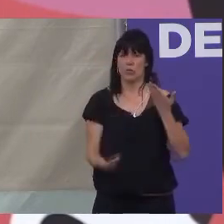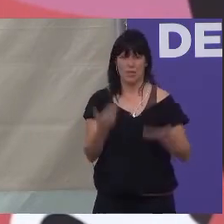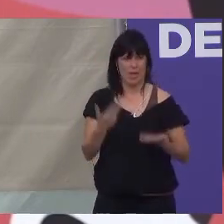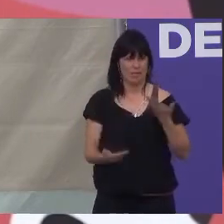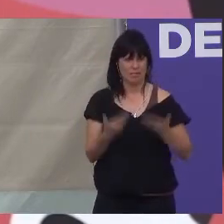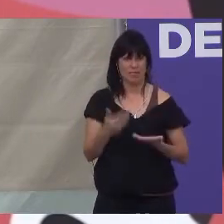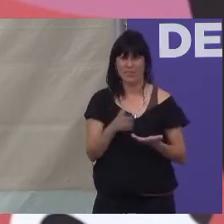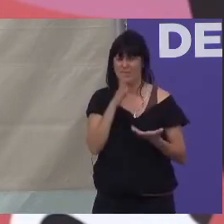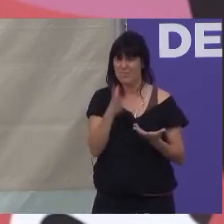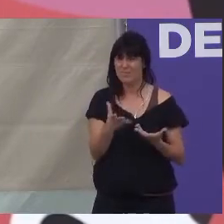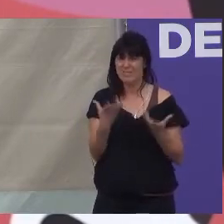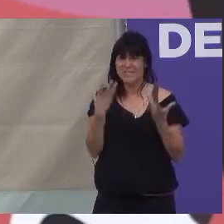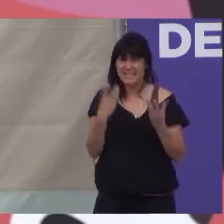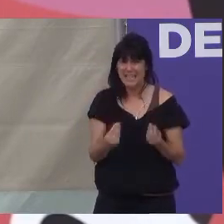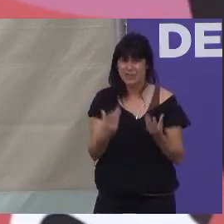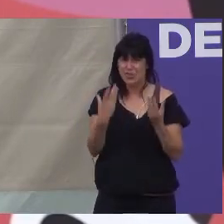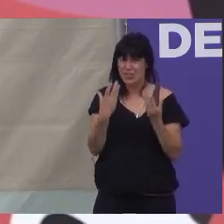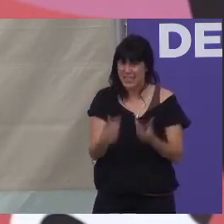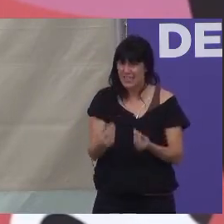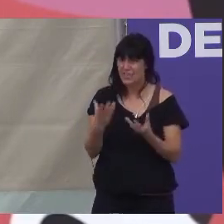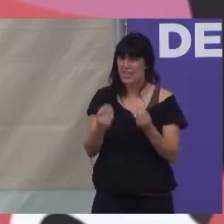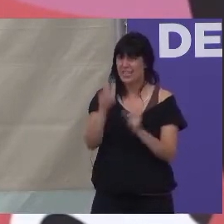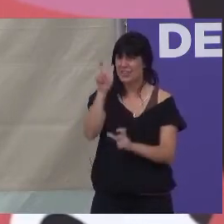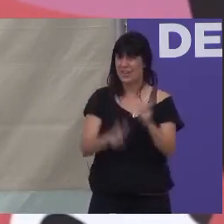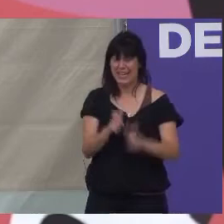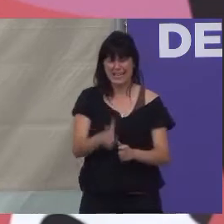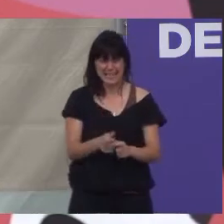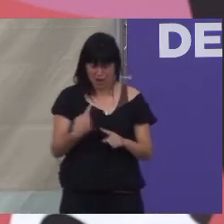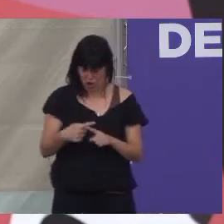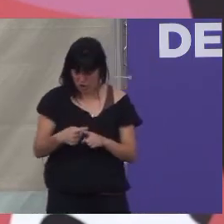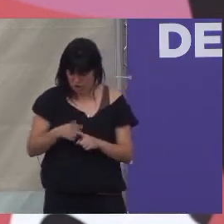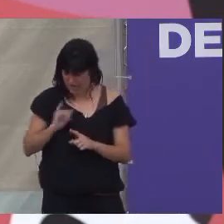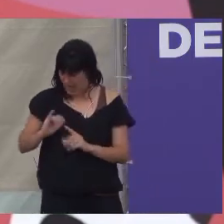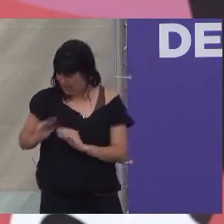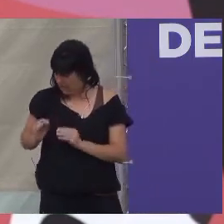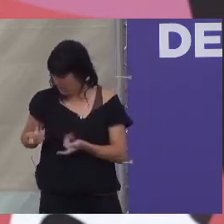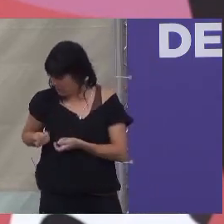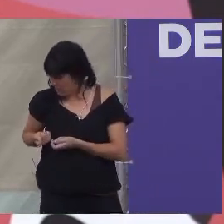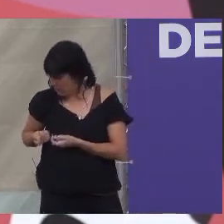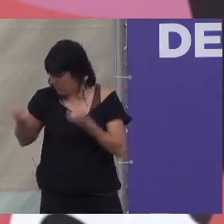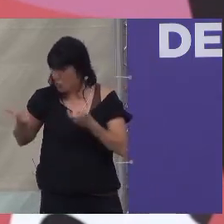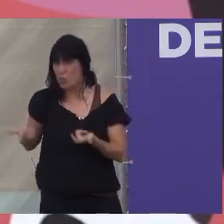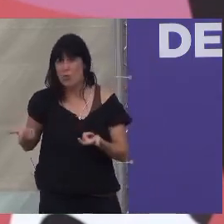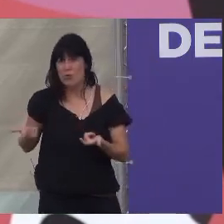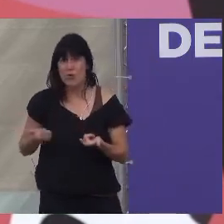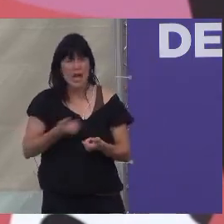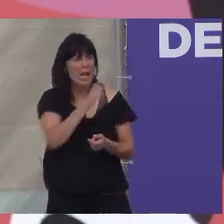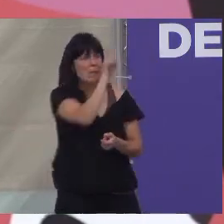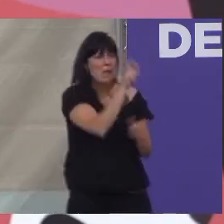porque hay tantas personas que tienen tan poco y tan pocas que tienen